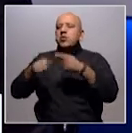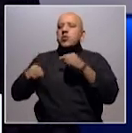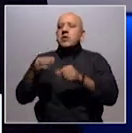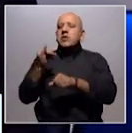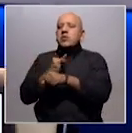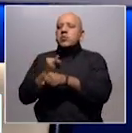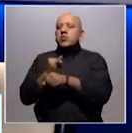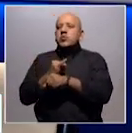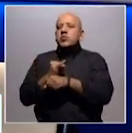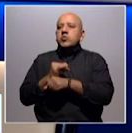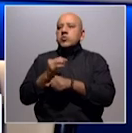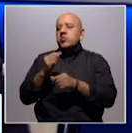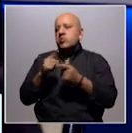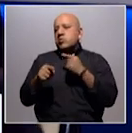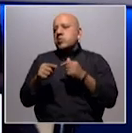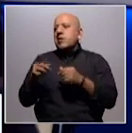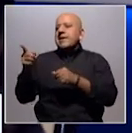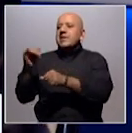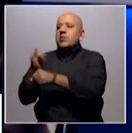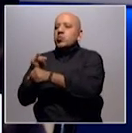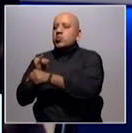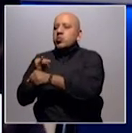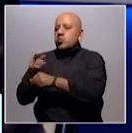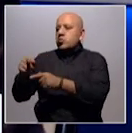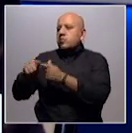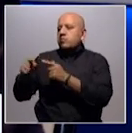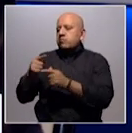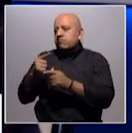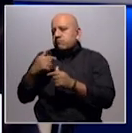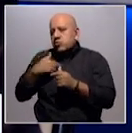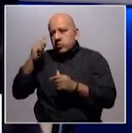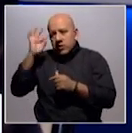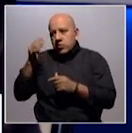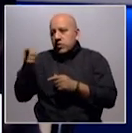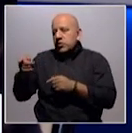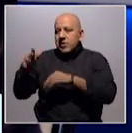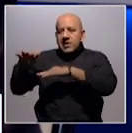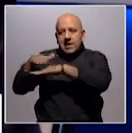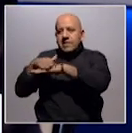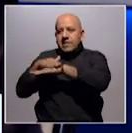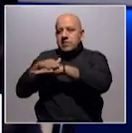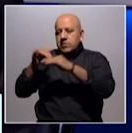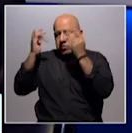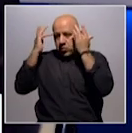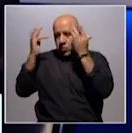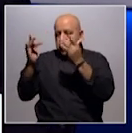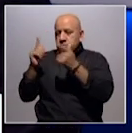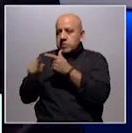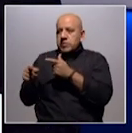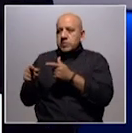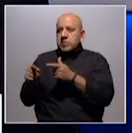en la otra punta todas las instituciones que yo creo que son la base de una educación